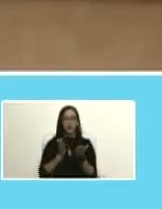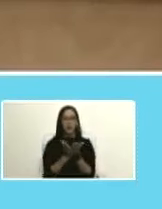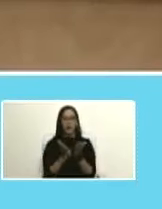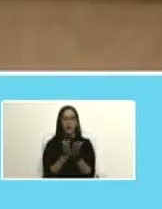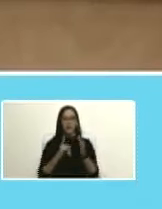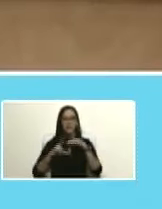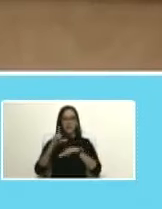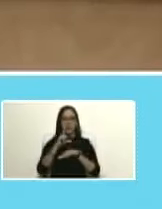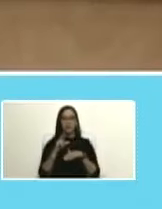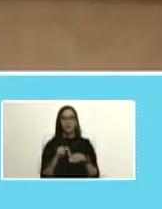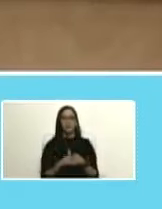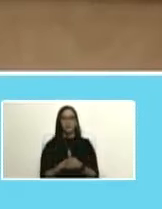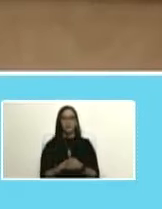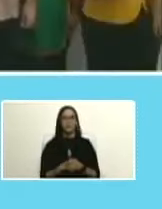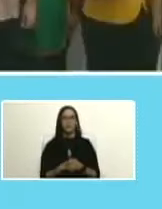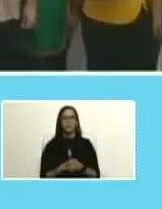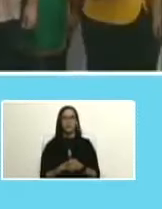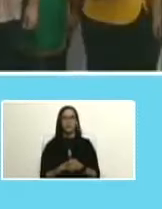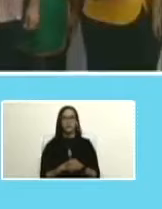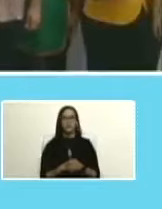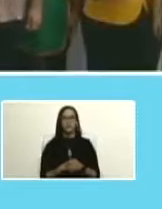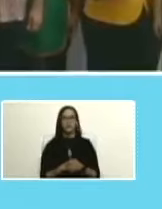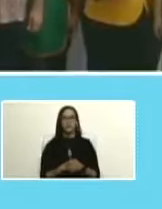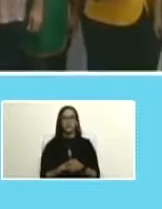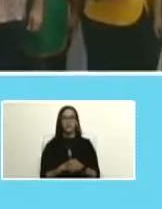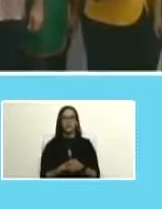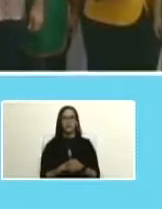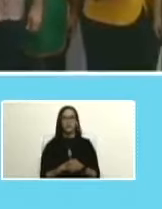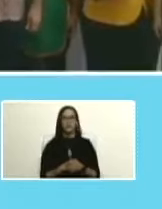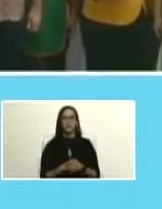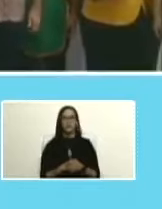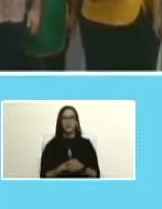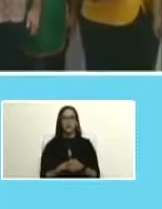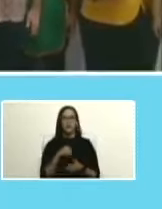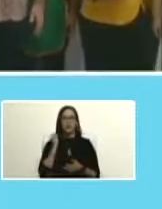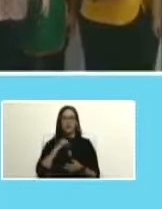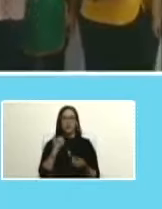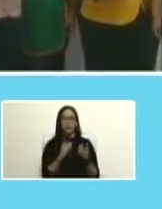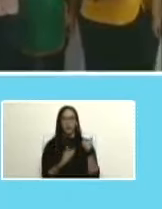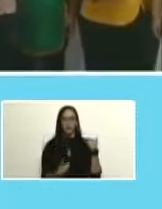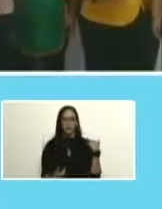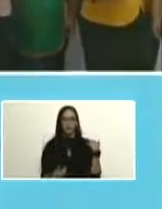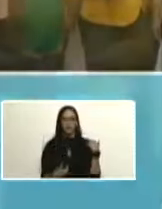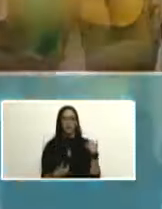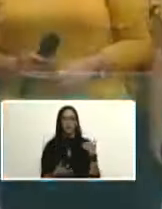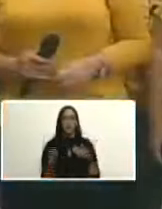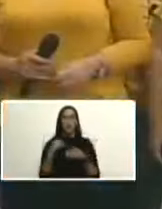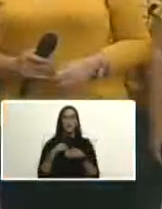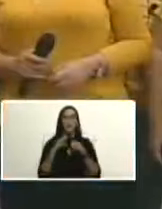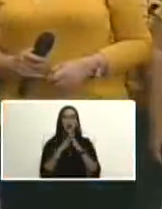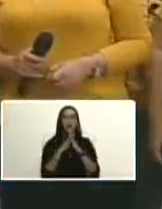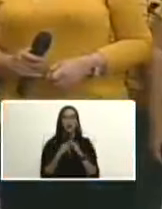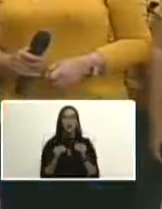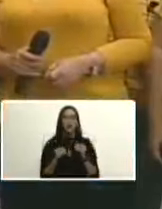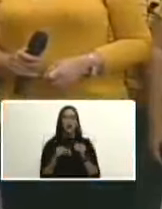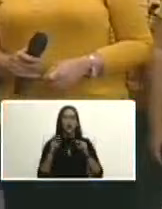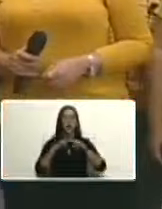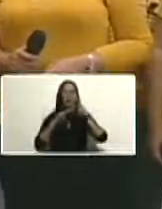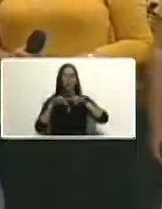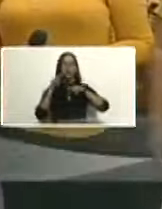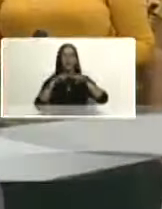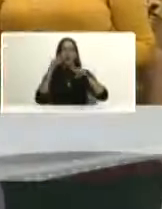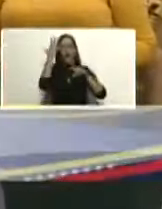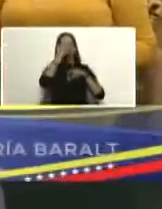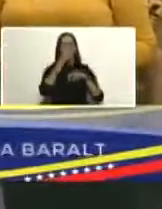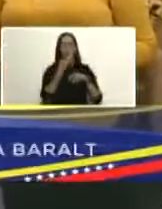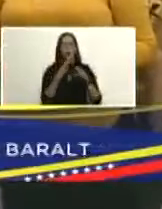Adelante, compañero Luis Caldera. Sí, presidente. además de toda la estructura hermosa,